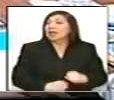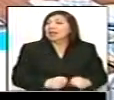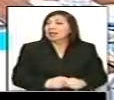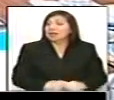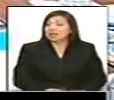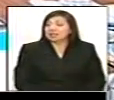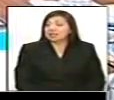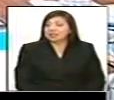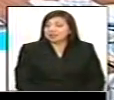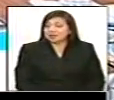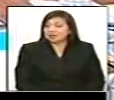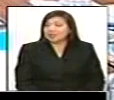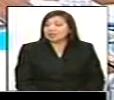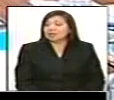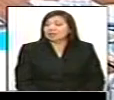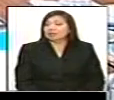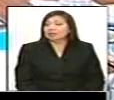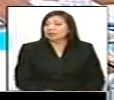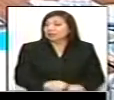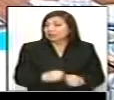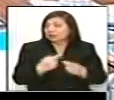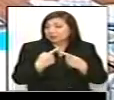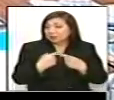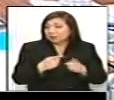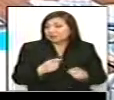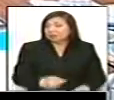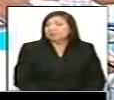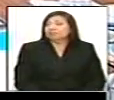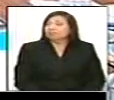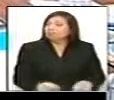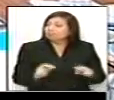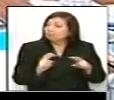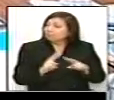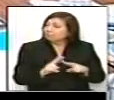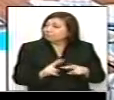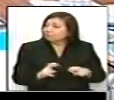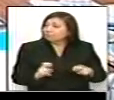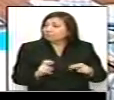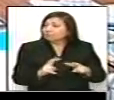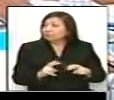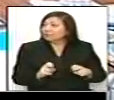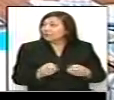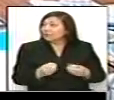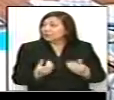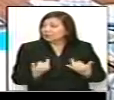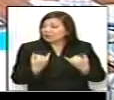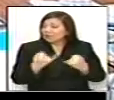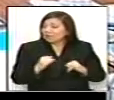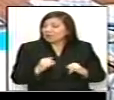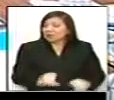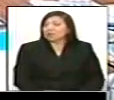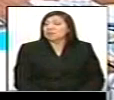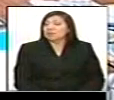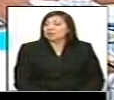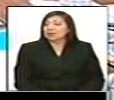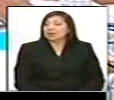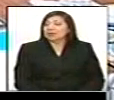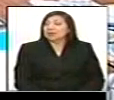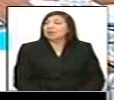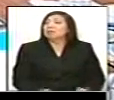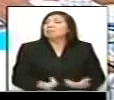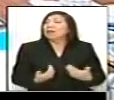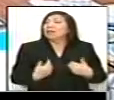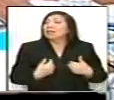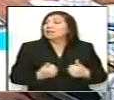¿no? Entonces, levantar esa información, analizar cómo un informal va a